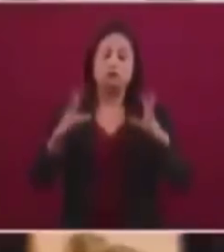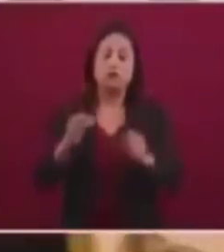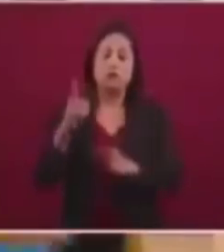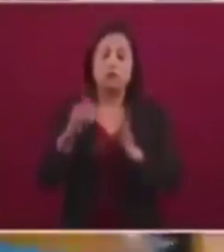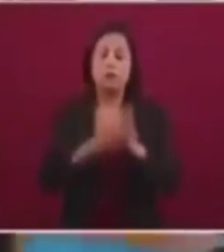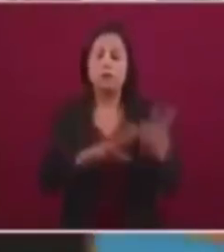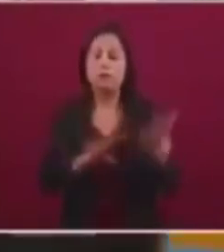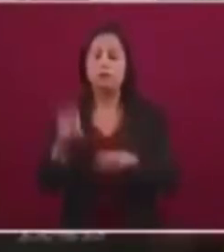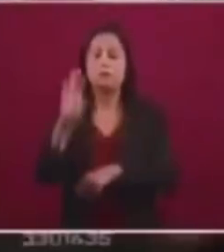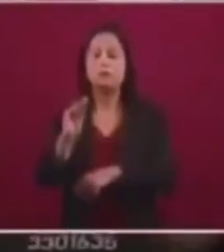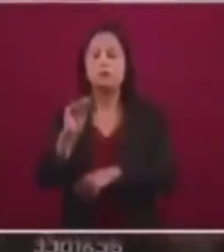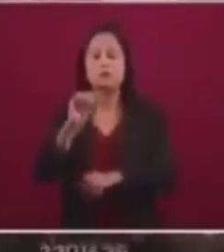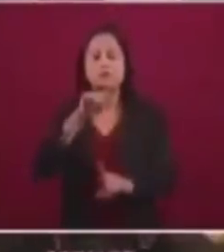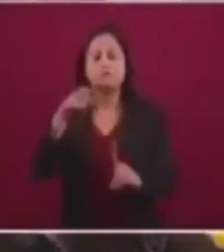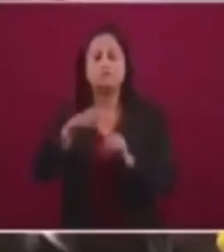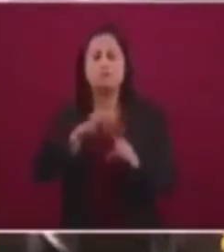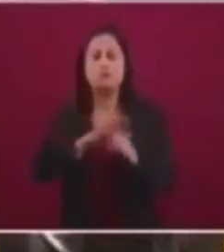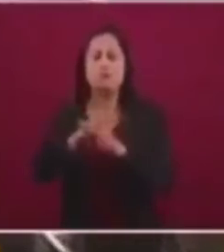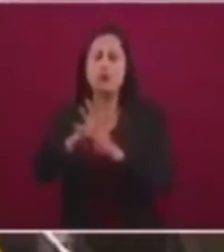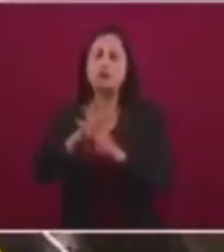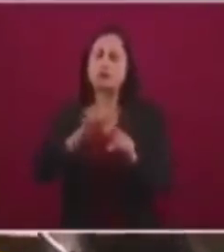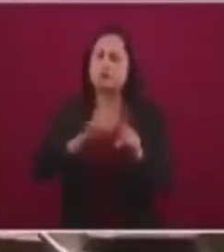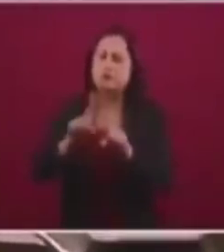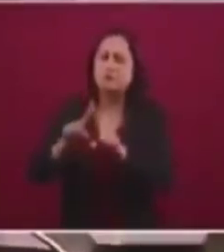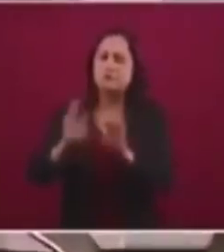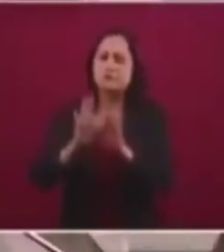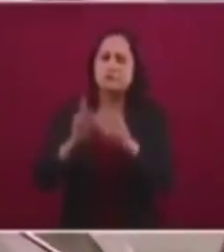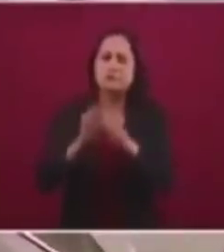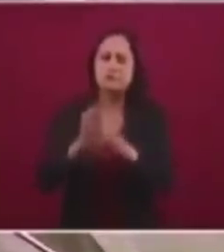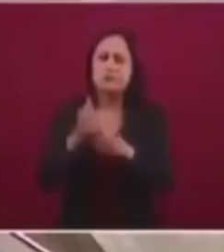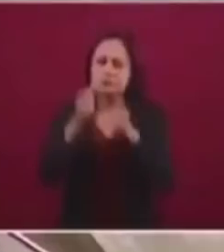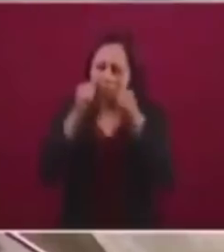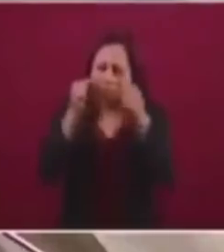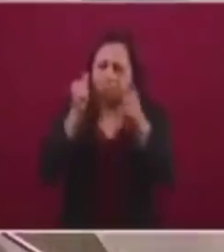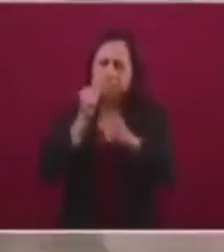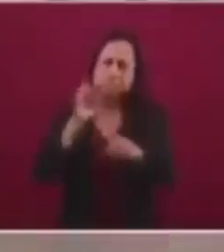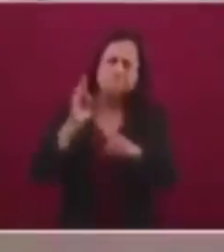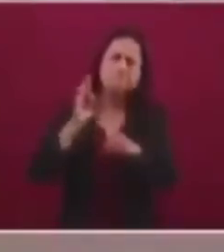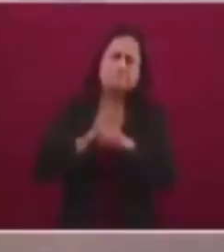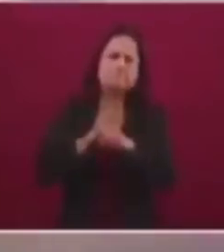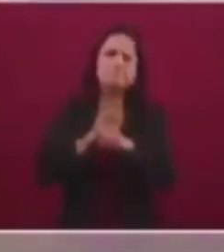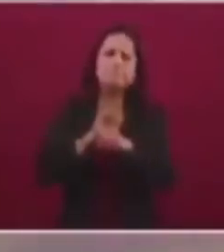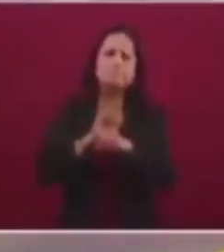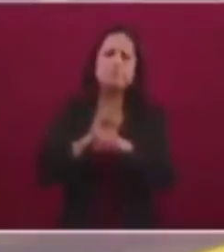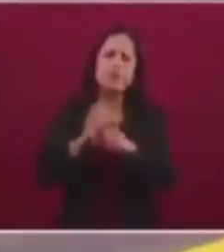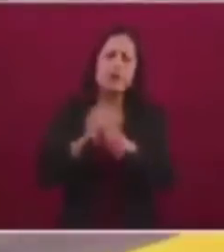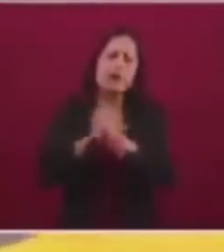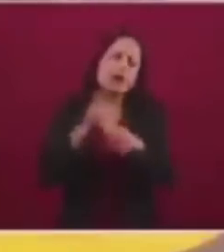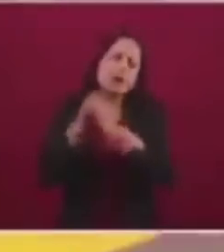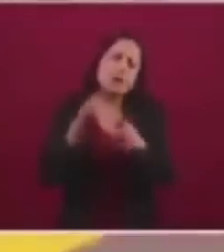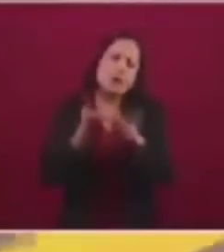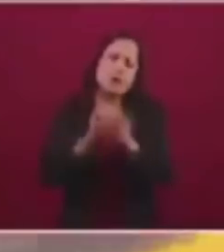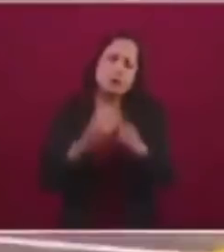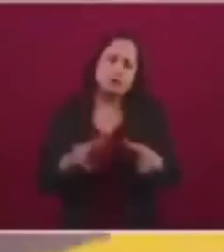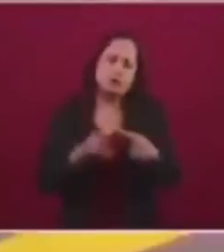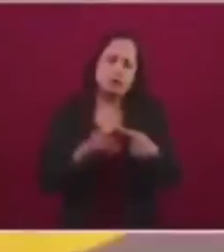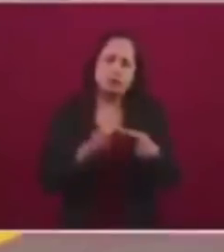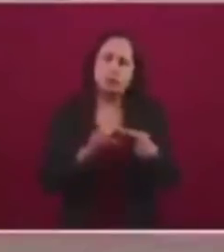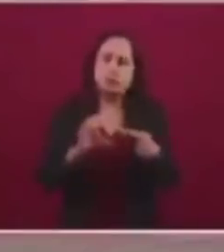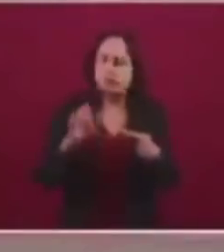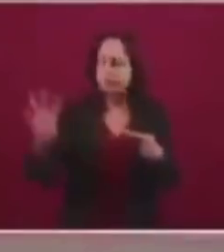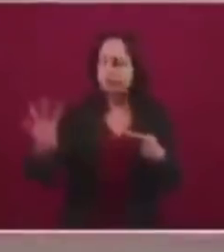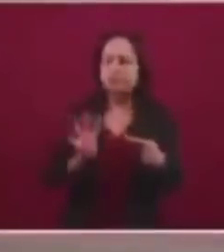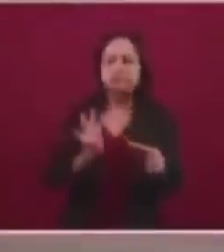vanguardia, con capacidad de reacción y movilidad para cumplir misiones en poblados, desiertos,